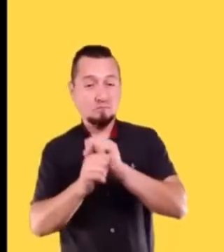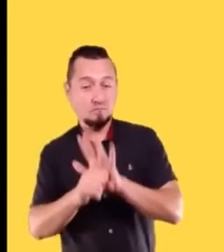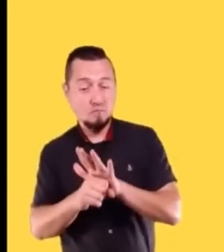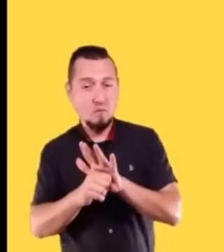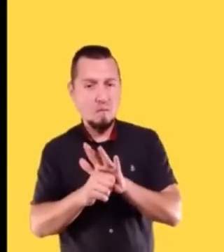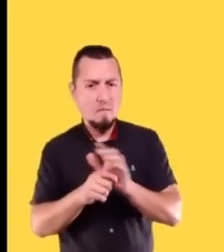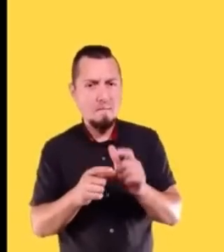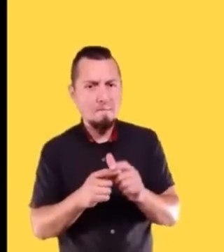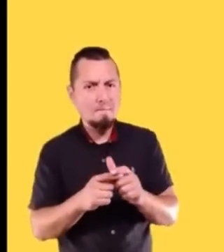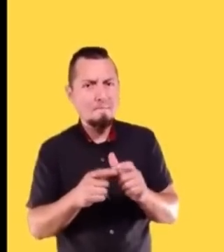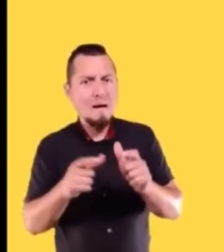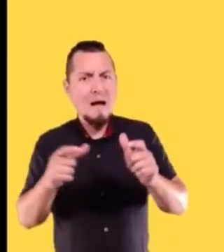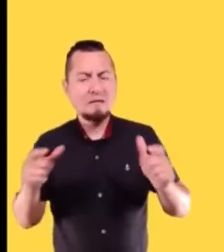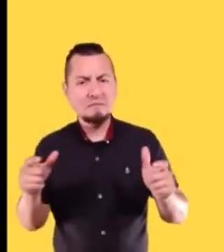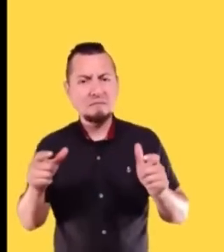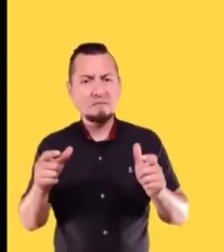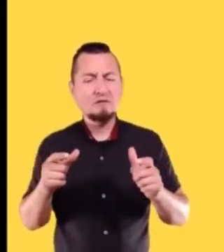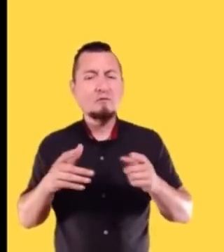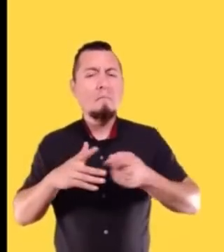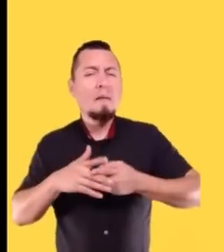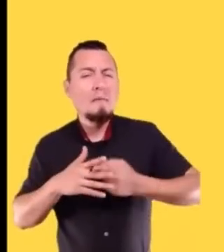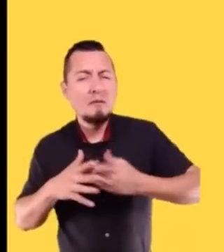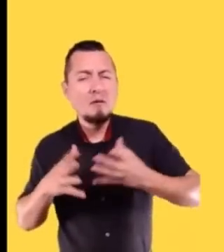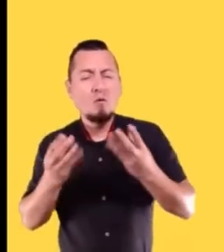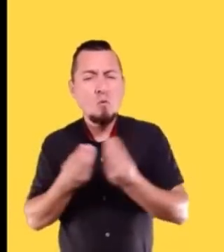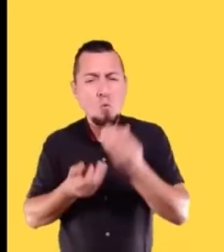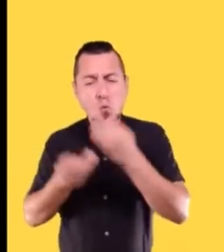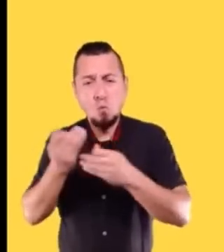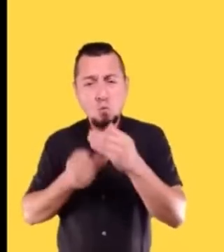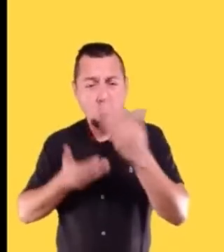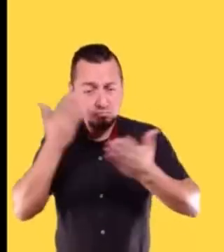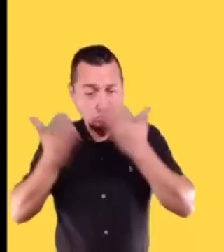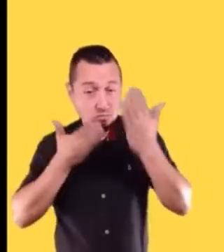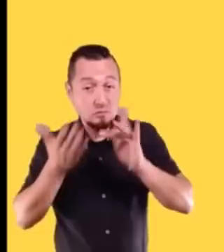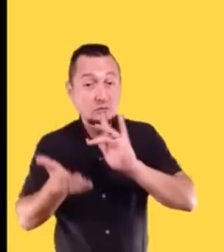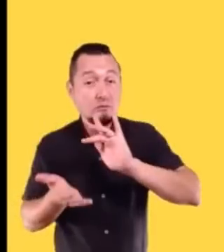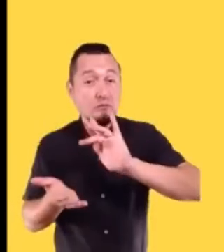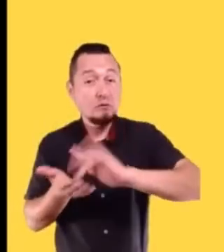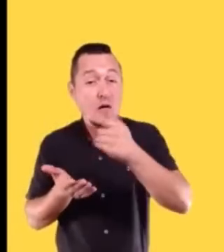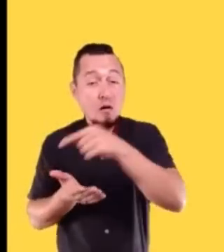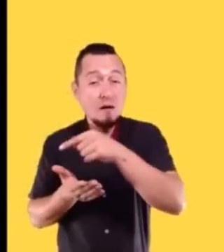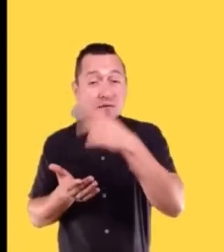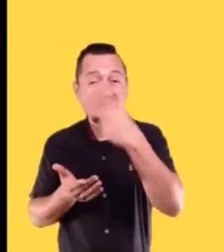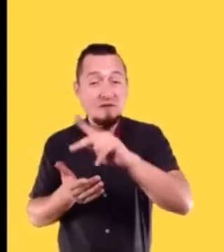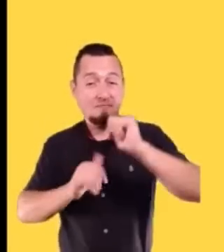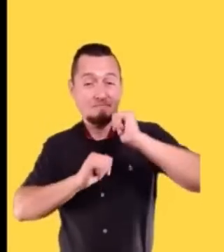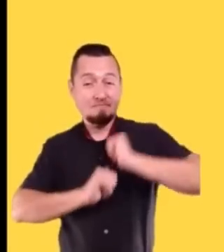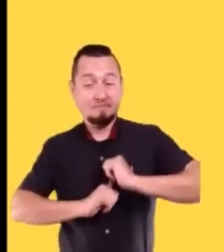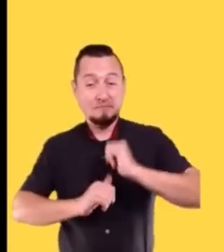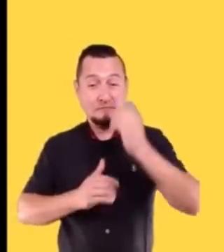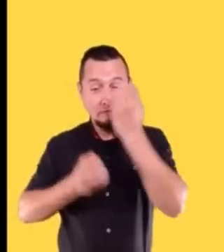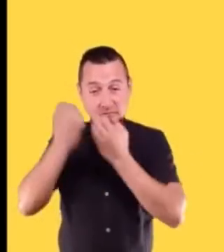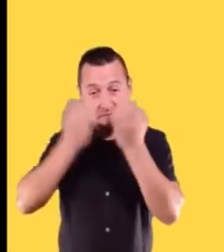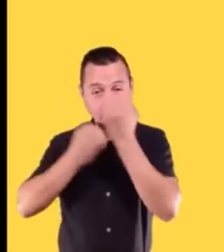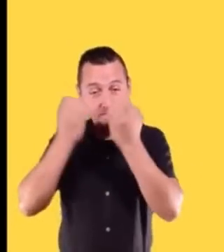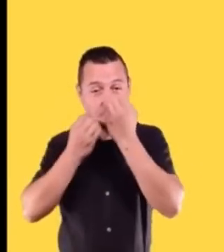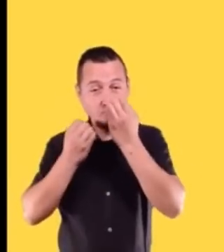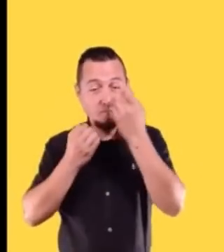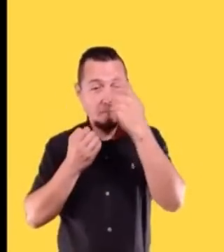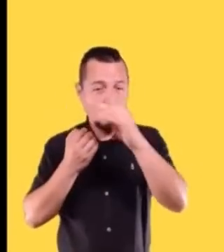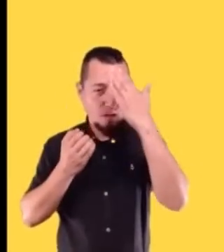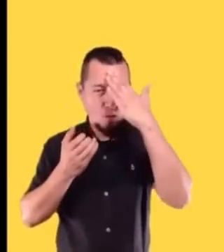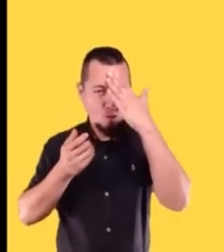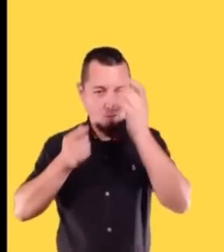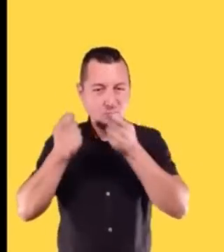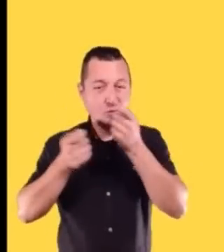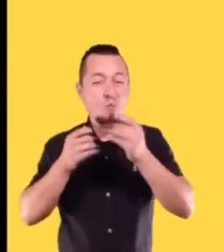en el nivel de matemáticas gracias a los estudios que se hicieron en la aplicación del examen de las Olimpiadas del Conocimiento, que es una aplicación